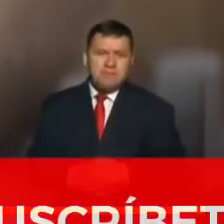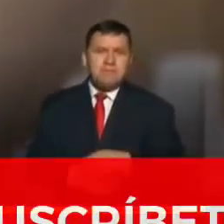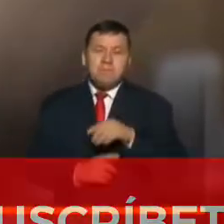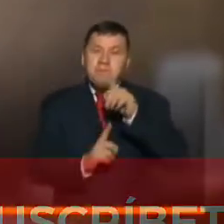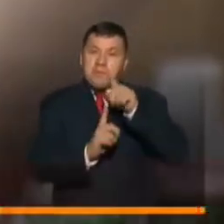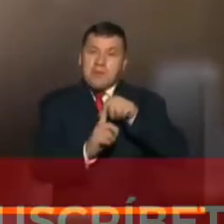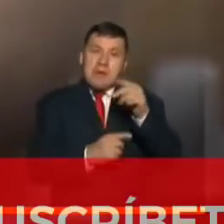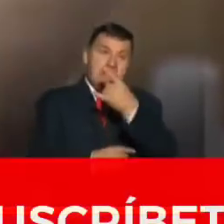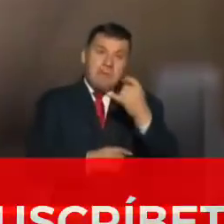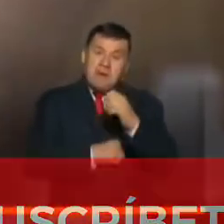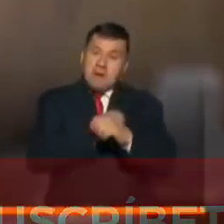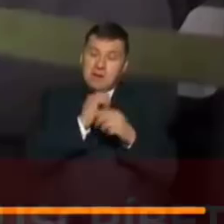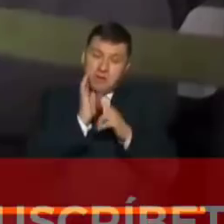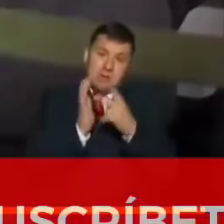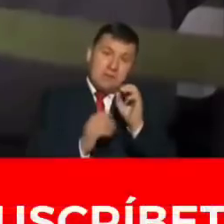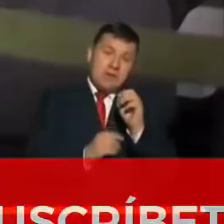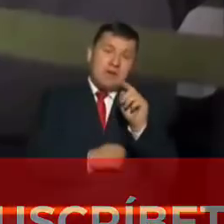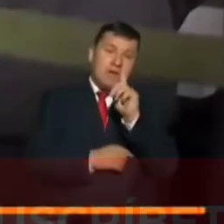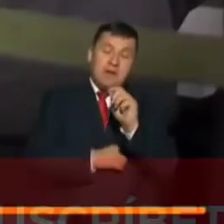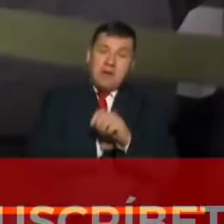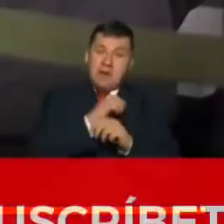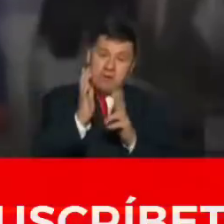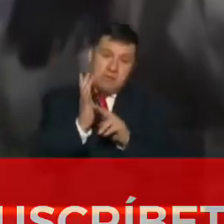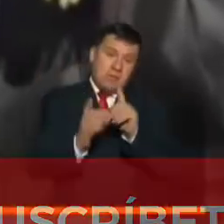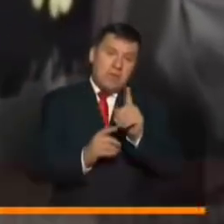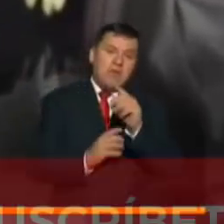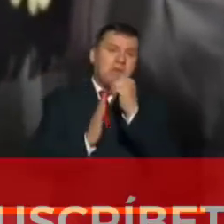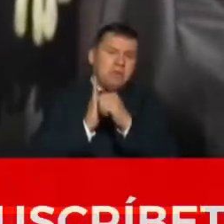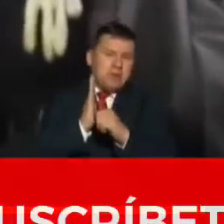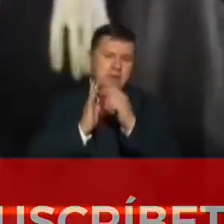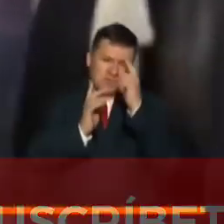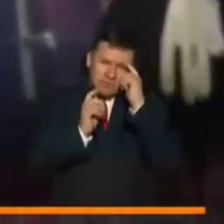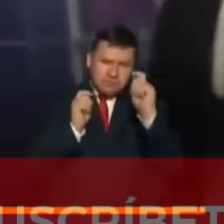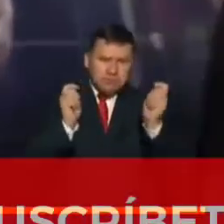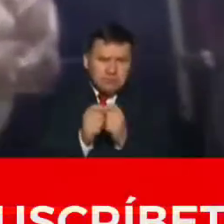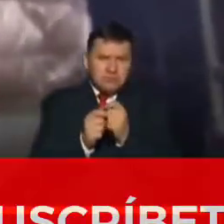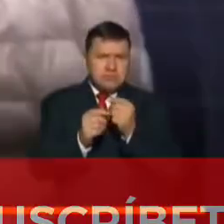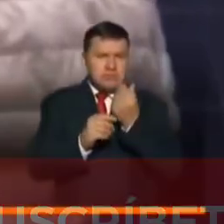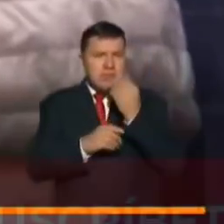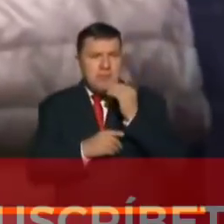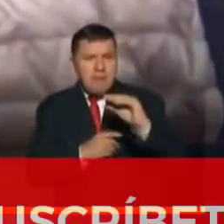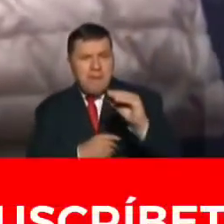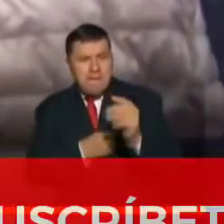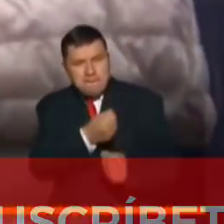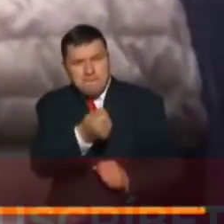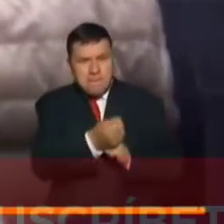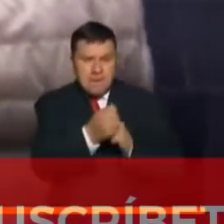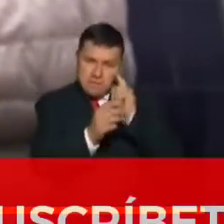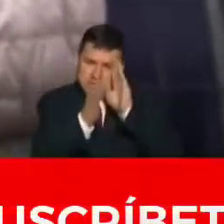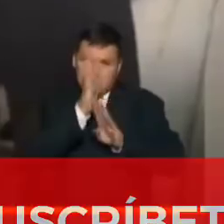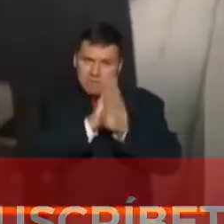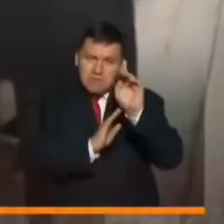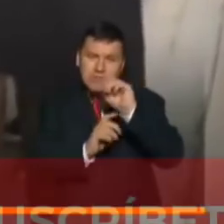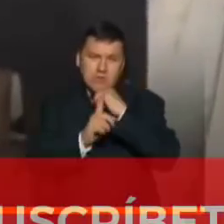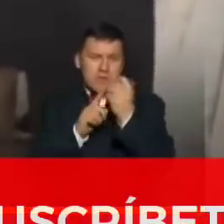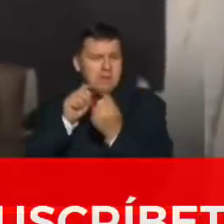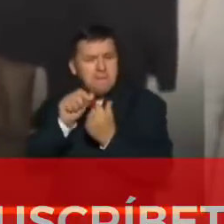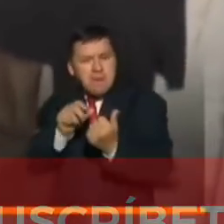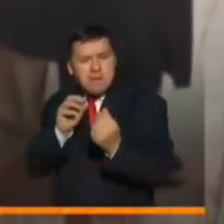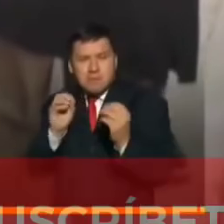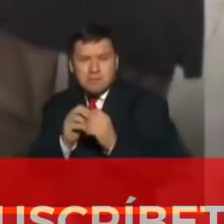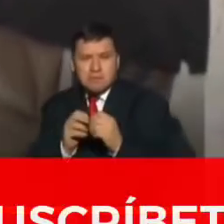de marzo de 2020 y febrero de 2021, los programas de transferencias monetarias administrados por Prosperidad Social han